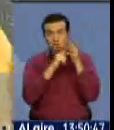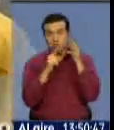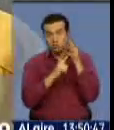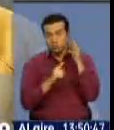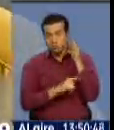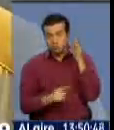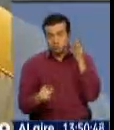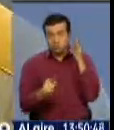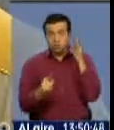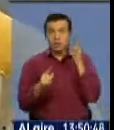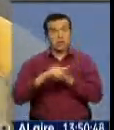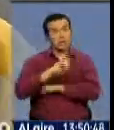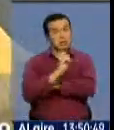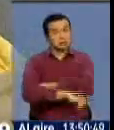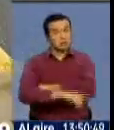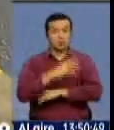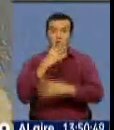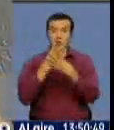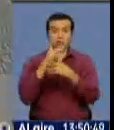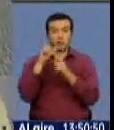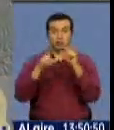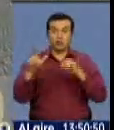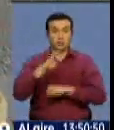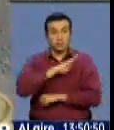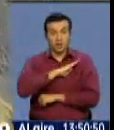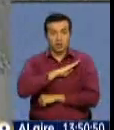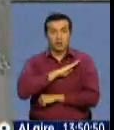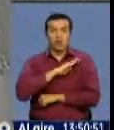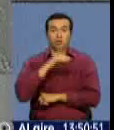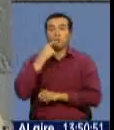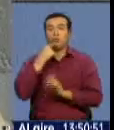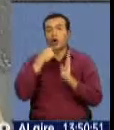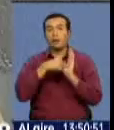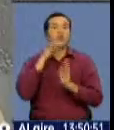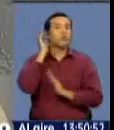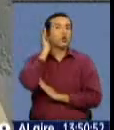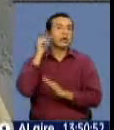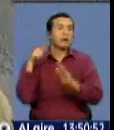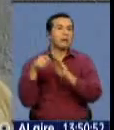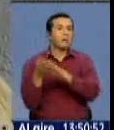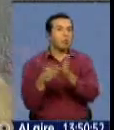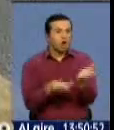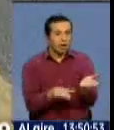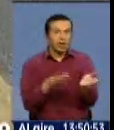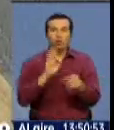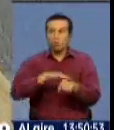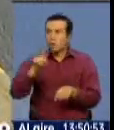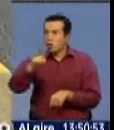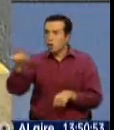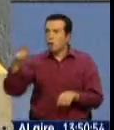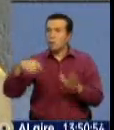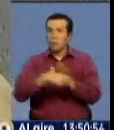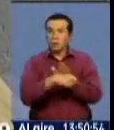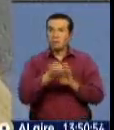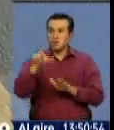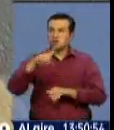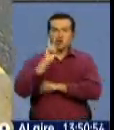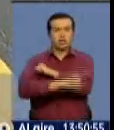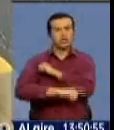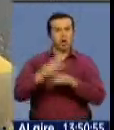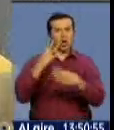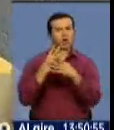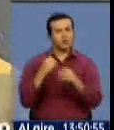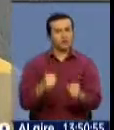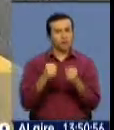dependencias? Aumentar las penas para los criminales, esos femicidios que está todo de moda, para que el criminal pues se sienta en